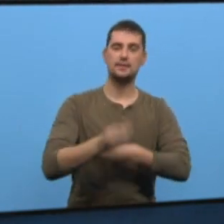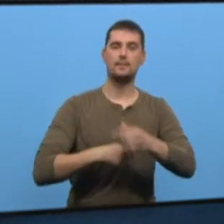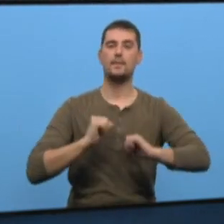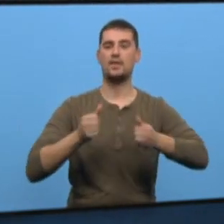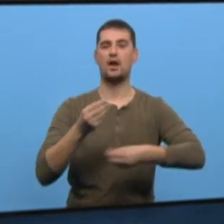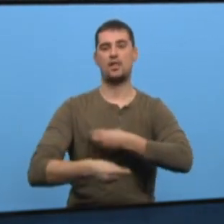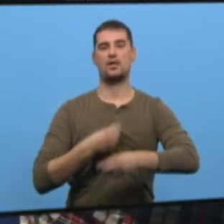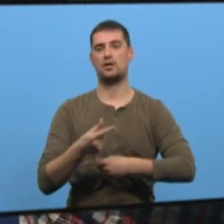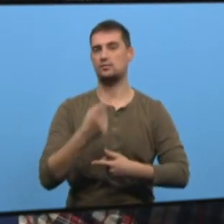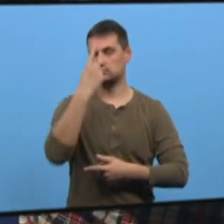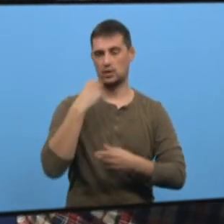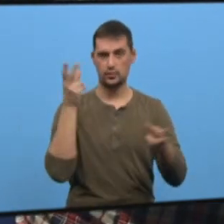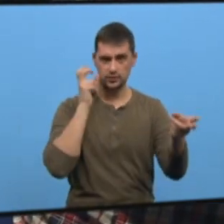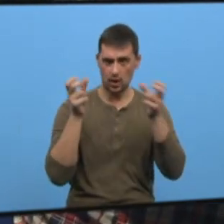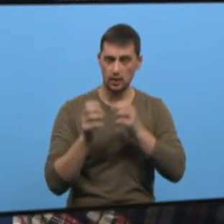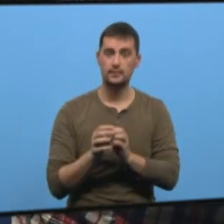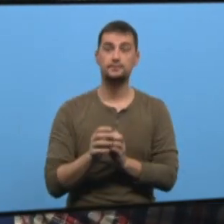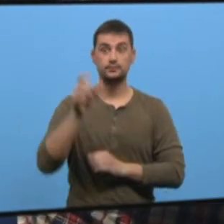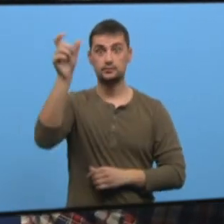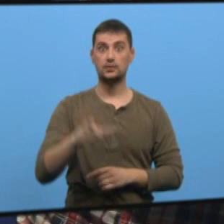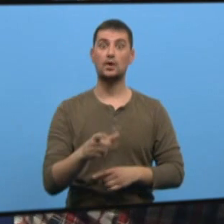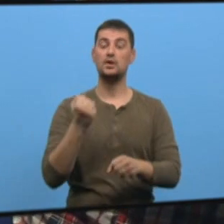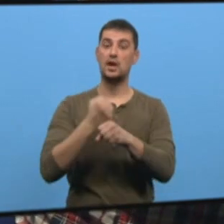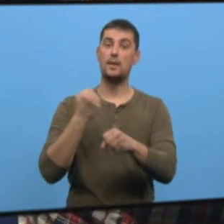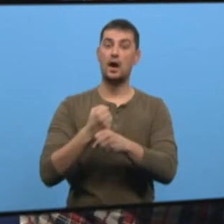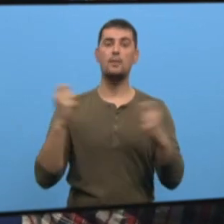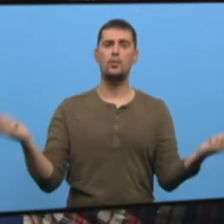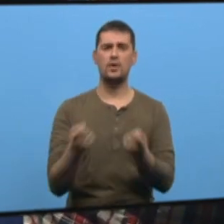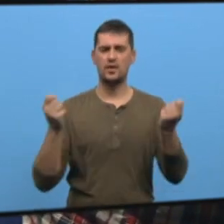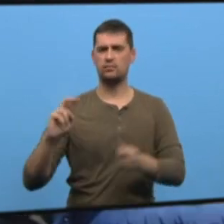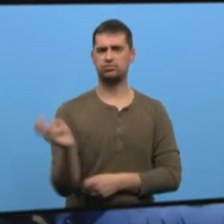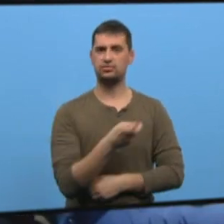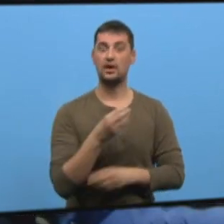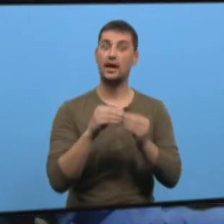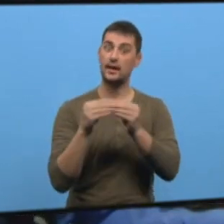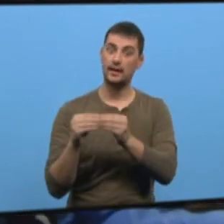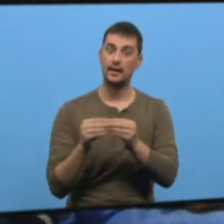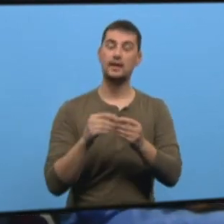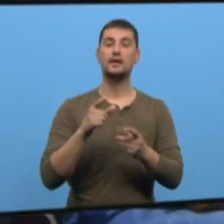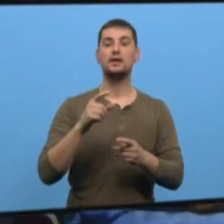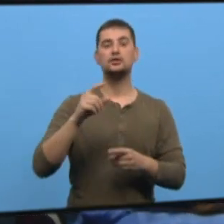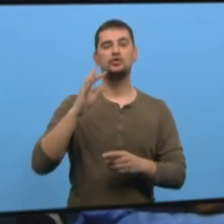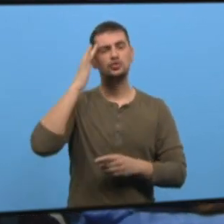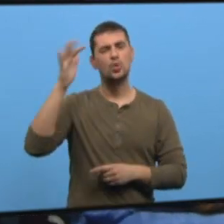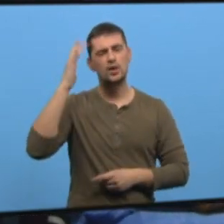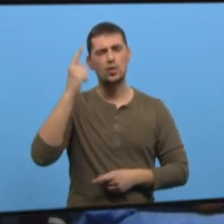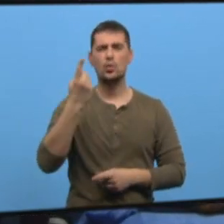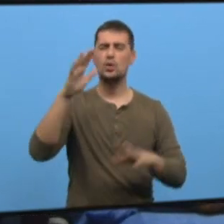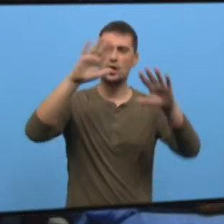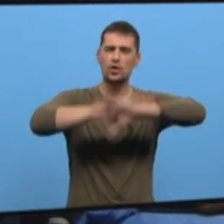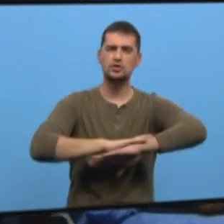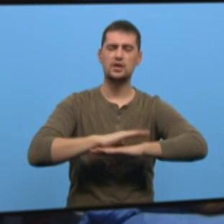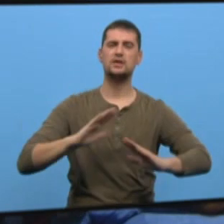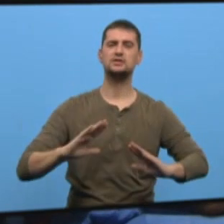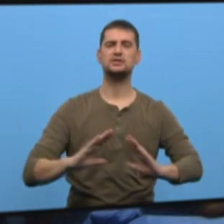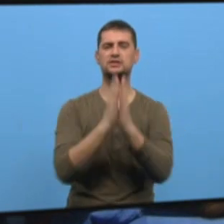gares que traballa en ficción anción publici realiz a montae de El suño de una noche de San Juan que recibi